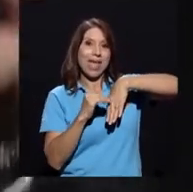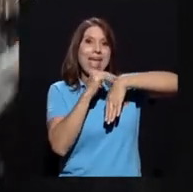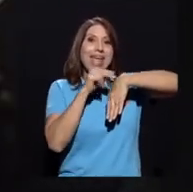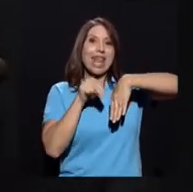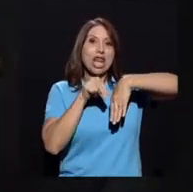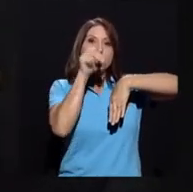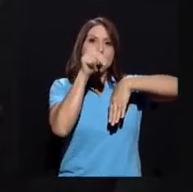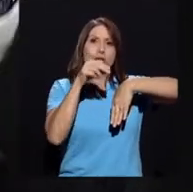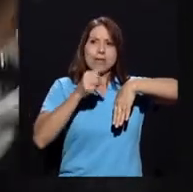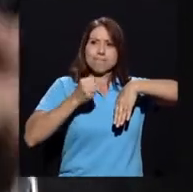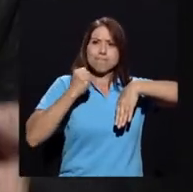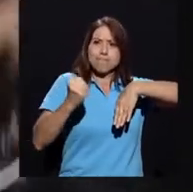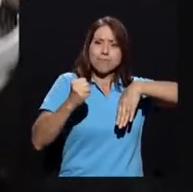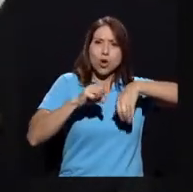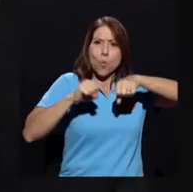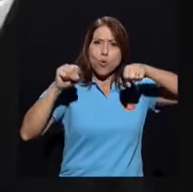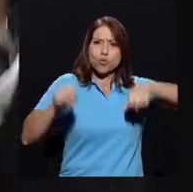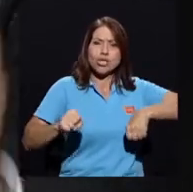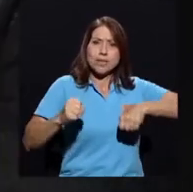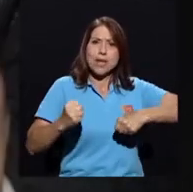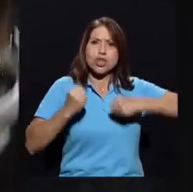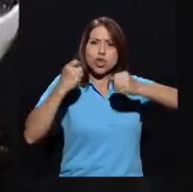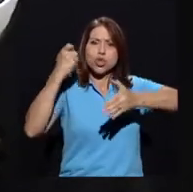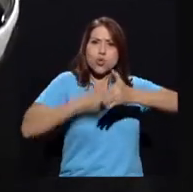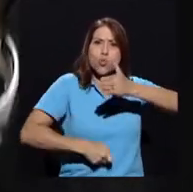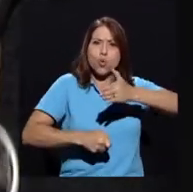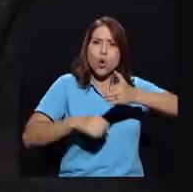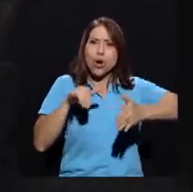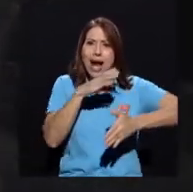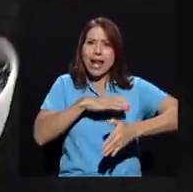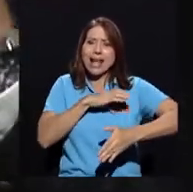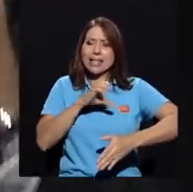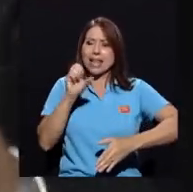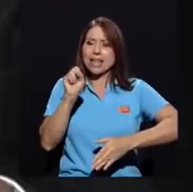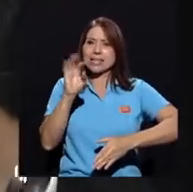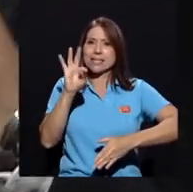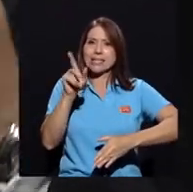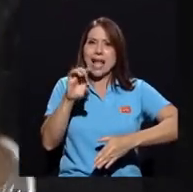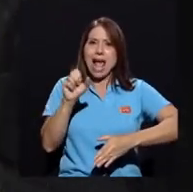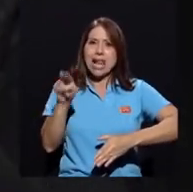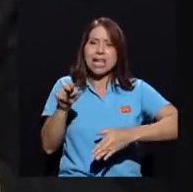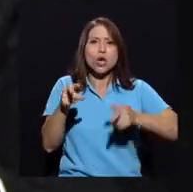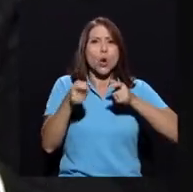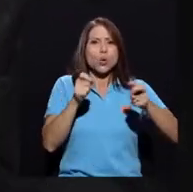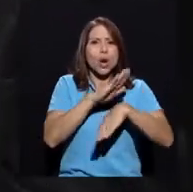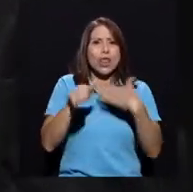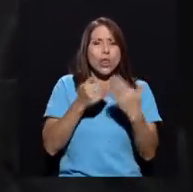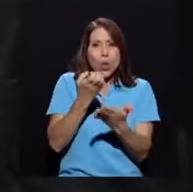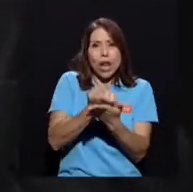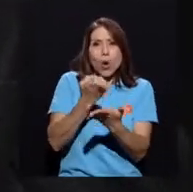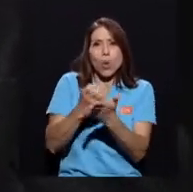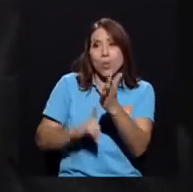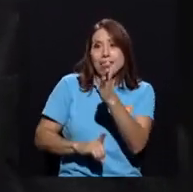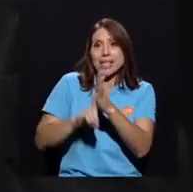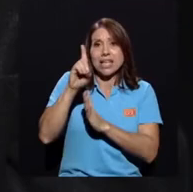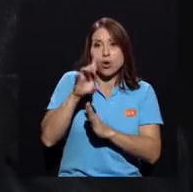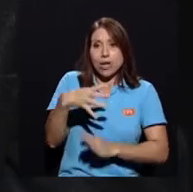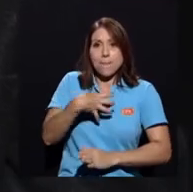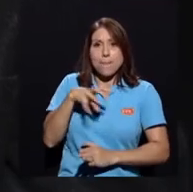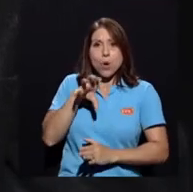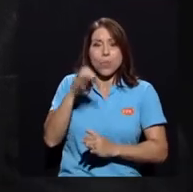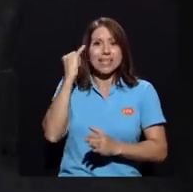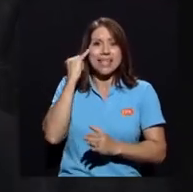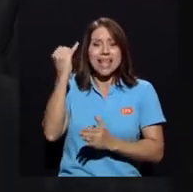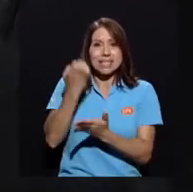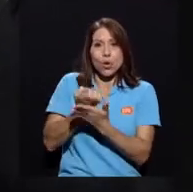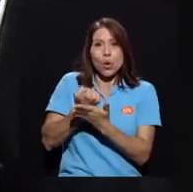duro, de carácter stalinista, que lo controla todo, que controla la economía, desarrolla sus propias ideas económicas, que usted por supuesto las puede